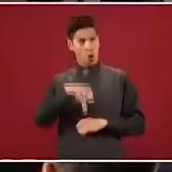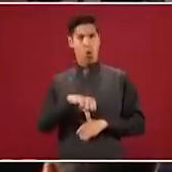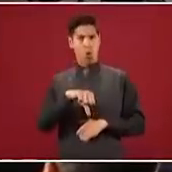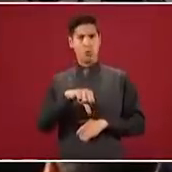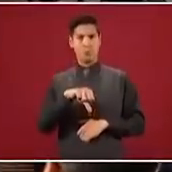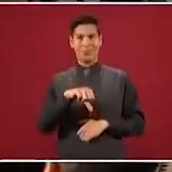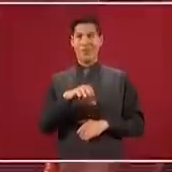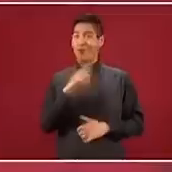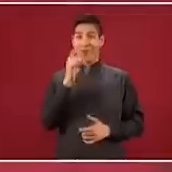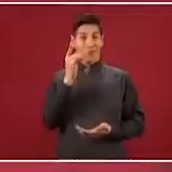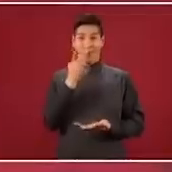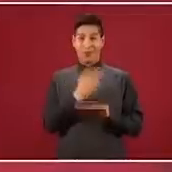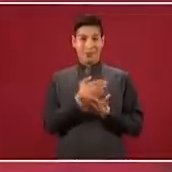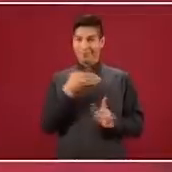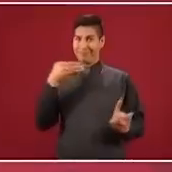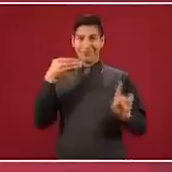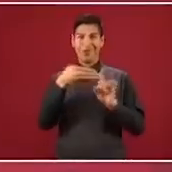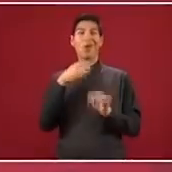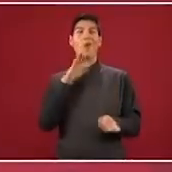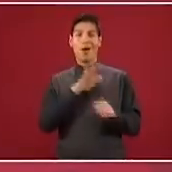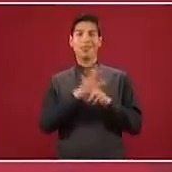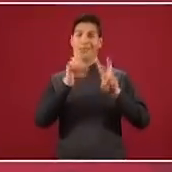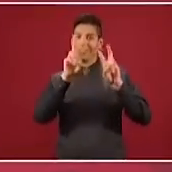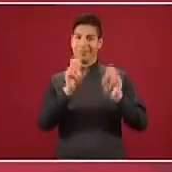la salud.